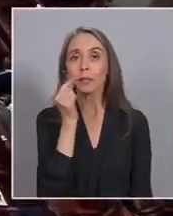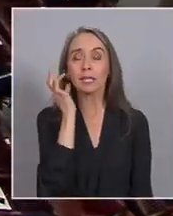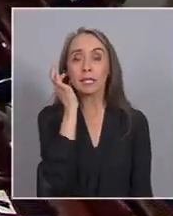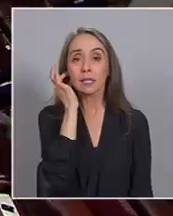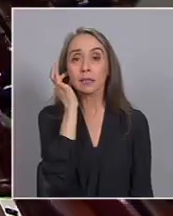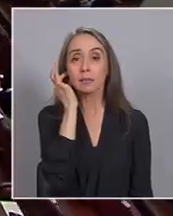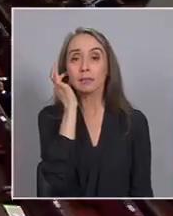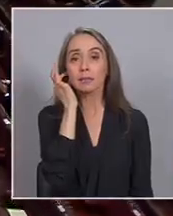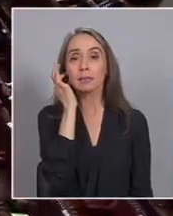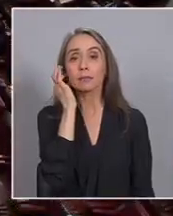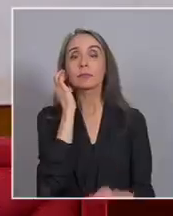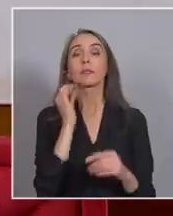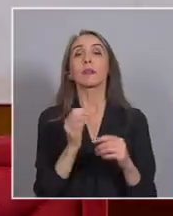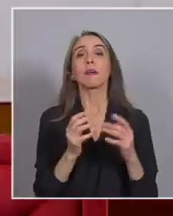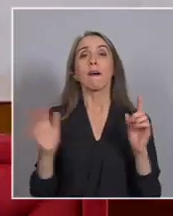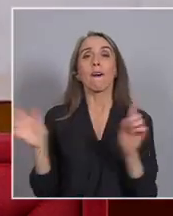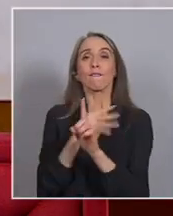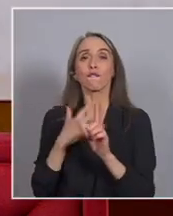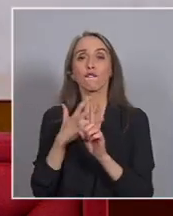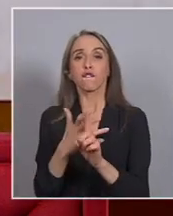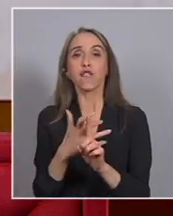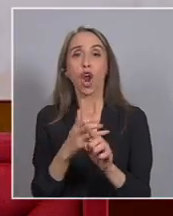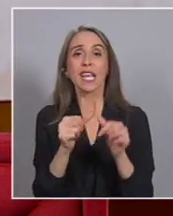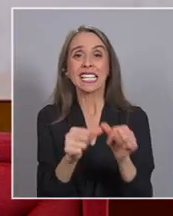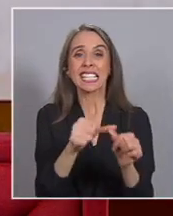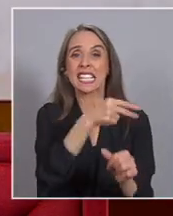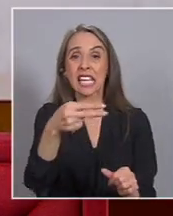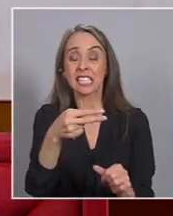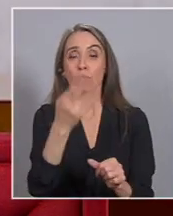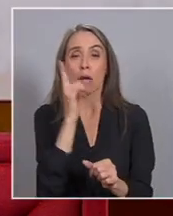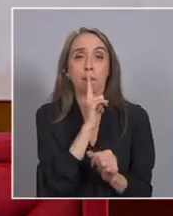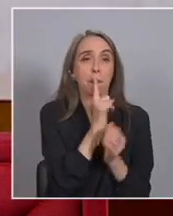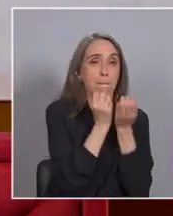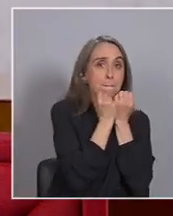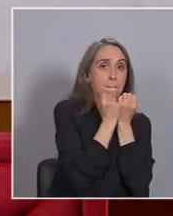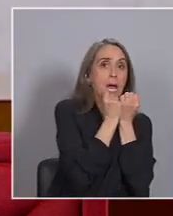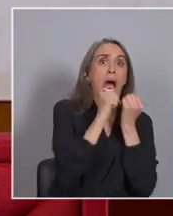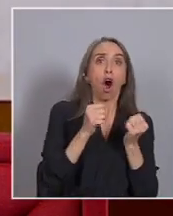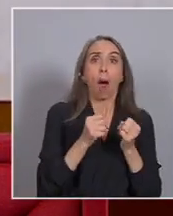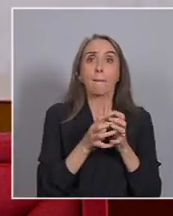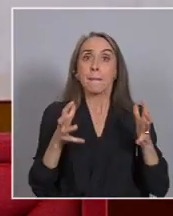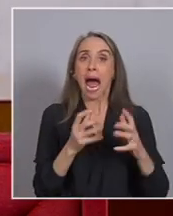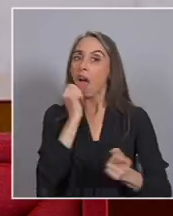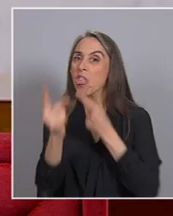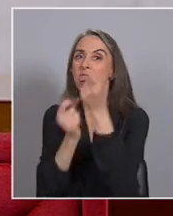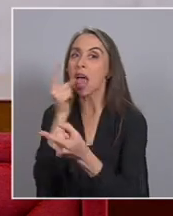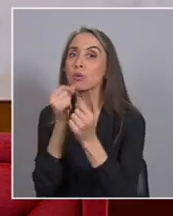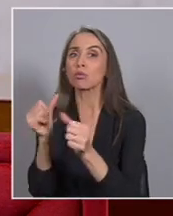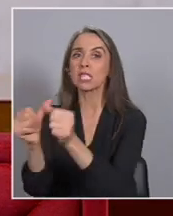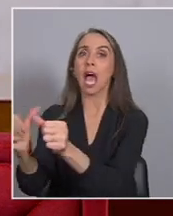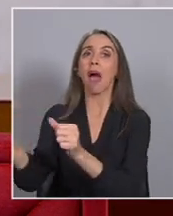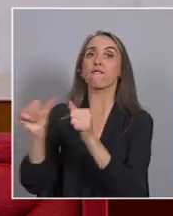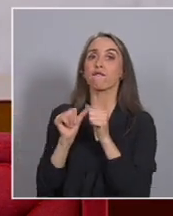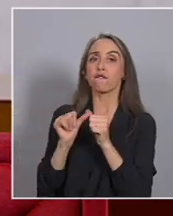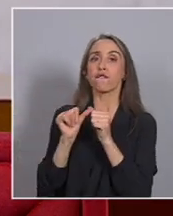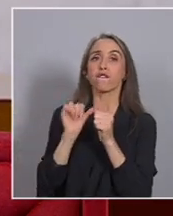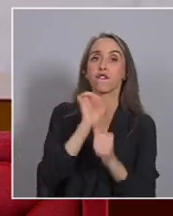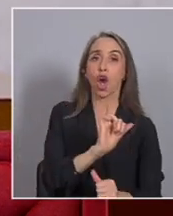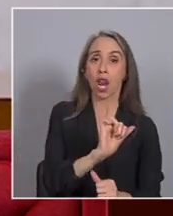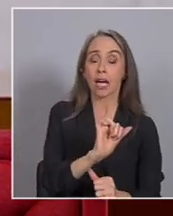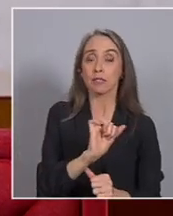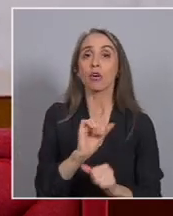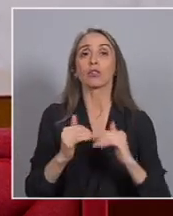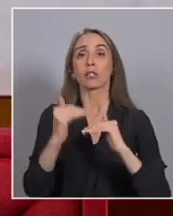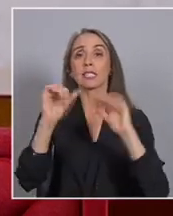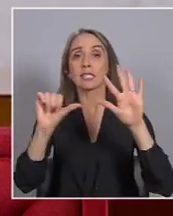la violencia sexual se vive cada vez menos en silencio y las denuncias por violación han aumentado en un 10,6% desde los años